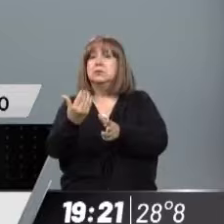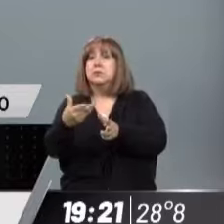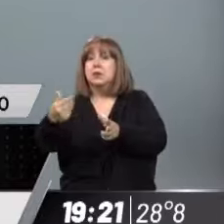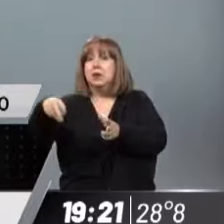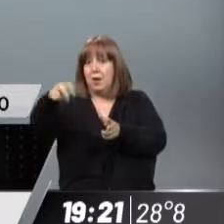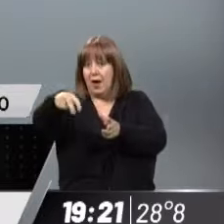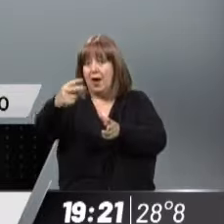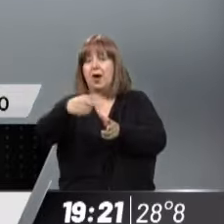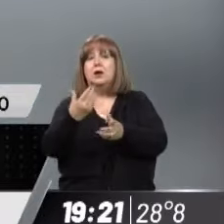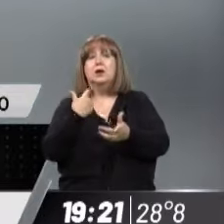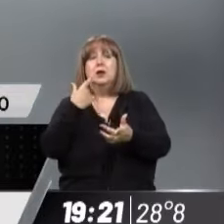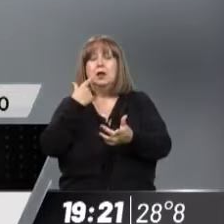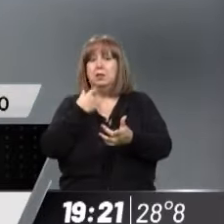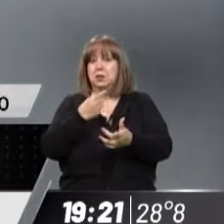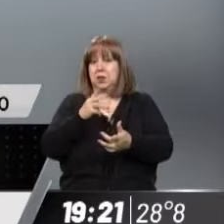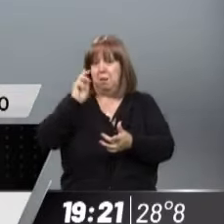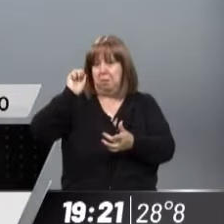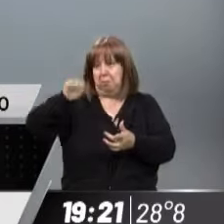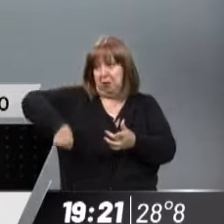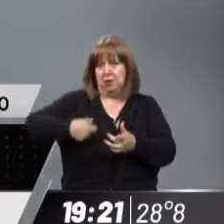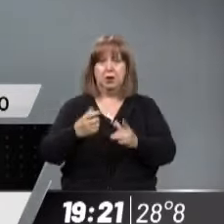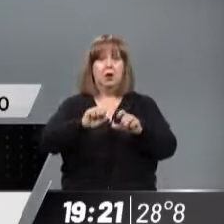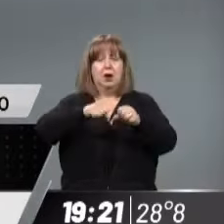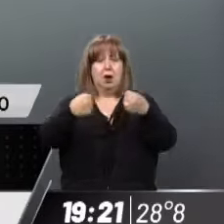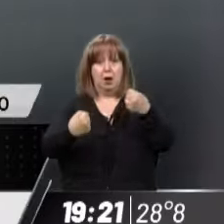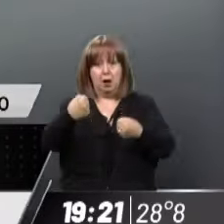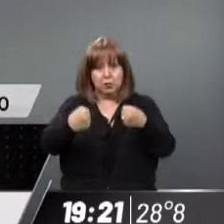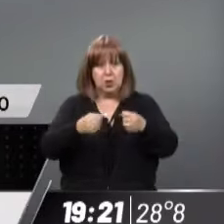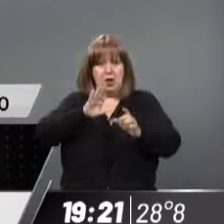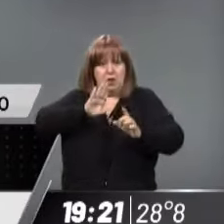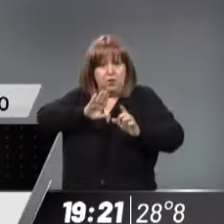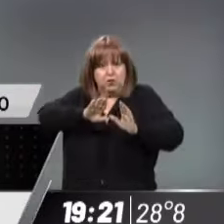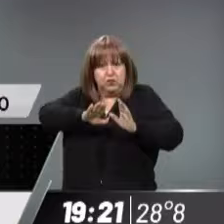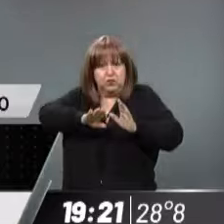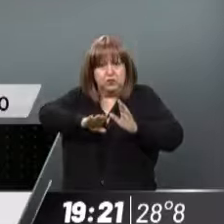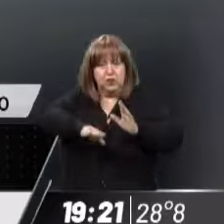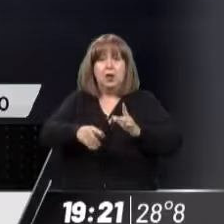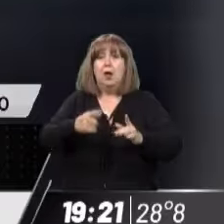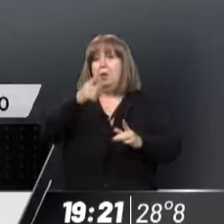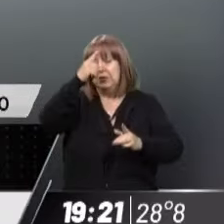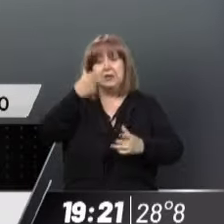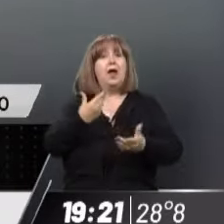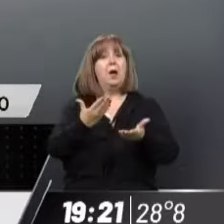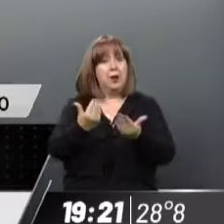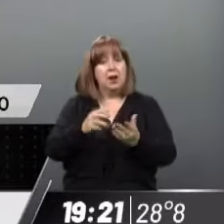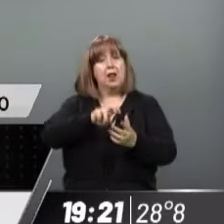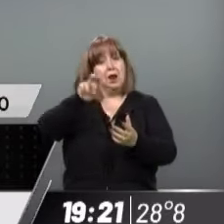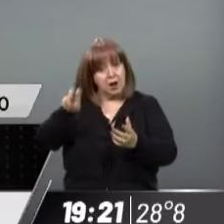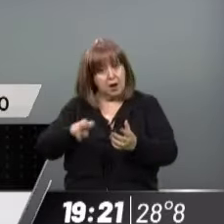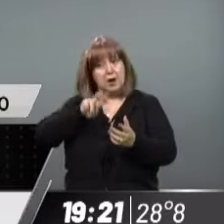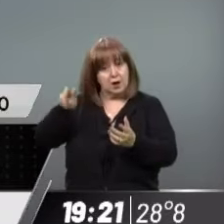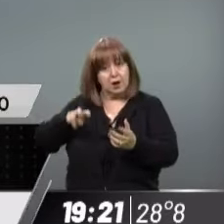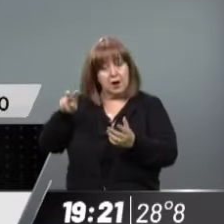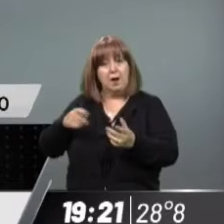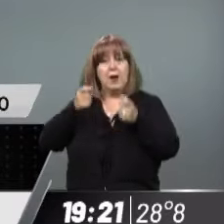se han viralizado, lejos de acatar la orden policial que se le estaba pidiendo amablemente para que bajasen del auto los